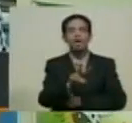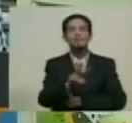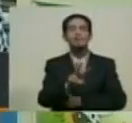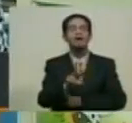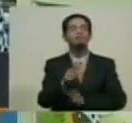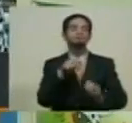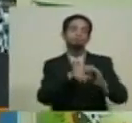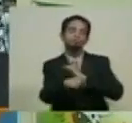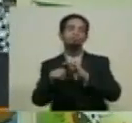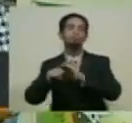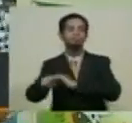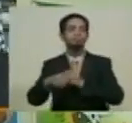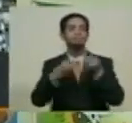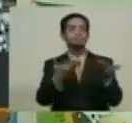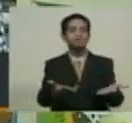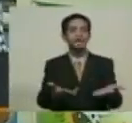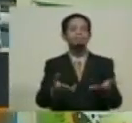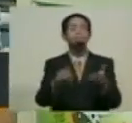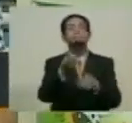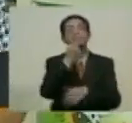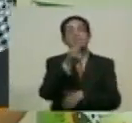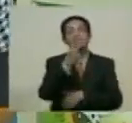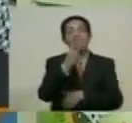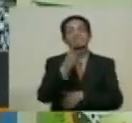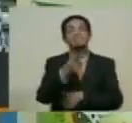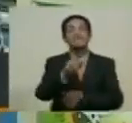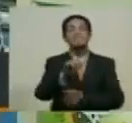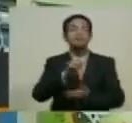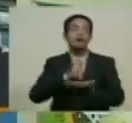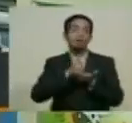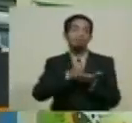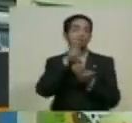de medicamentos de alta prioridad y de asistir